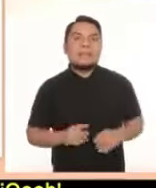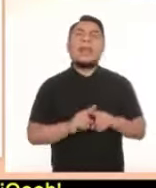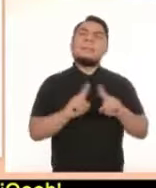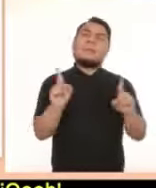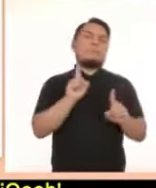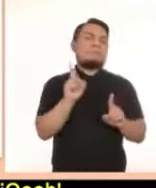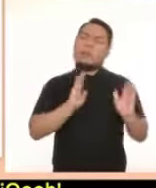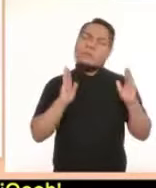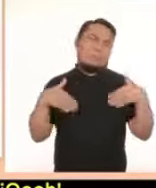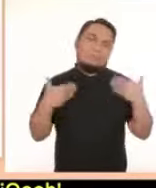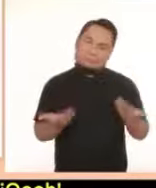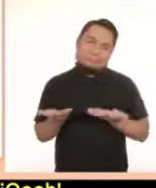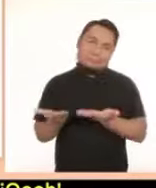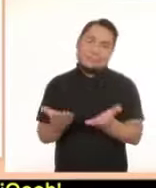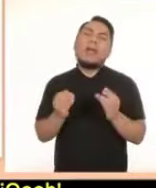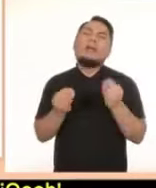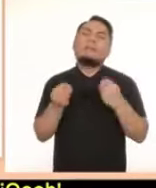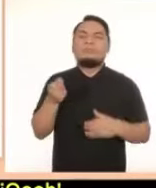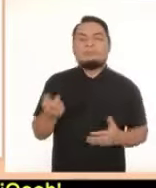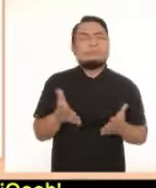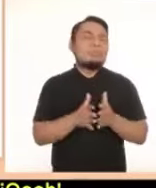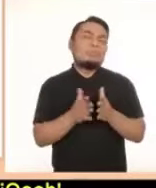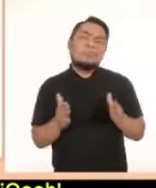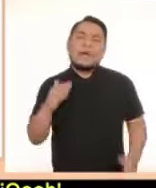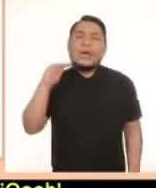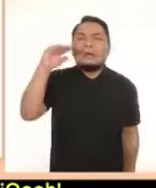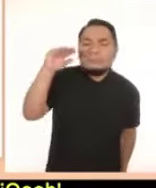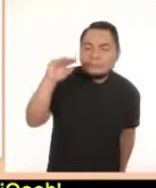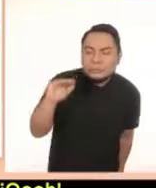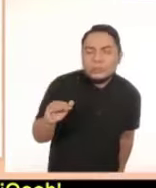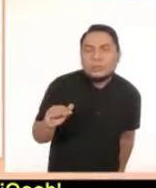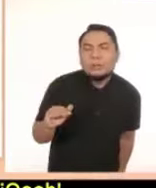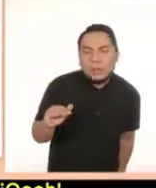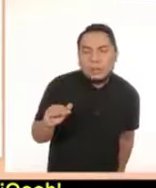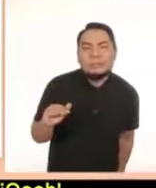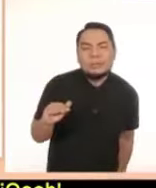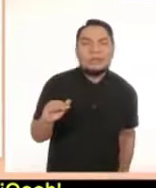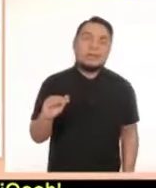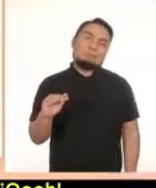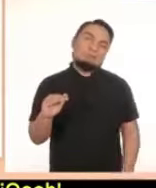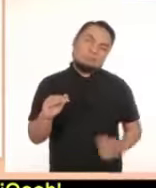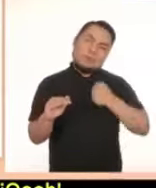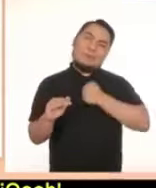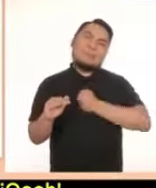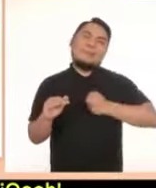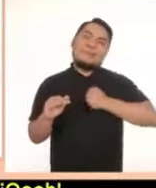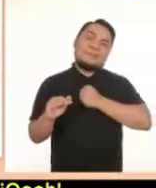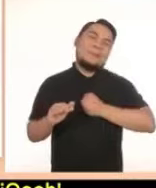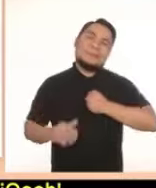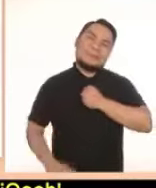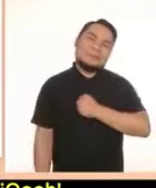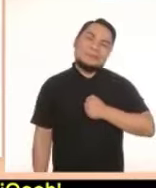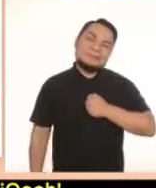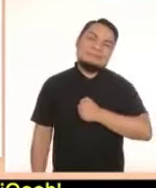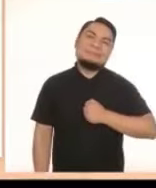no puede porque es muy pequeño.